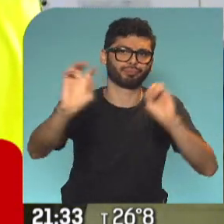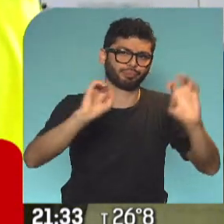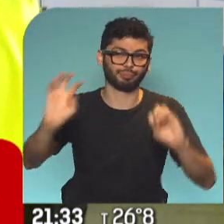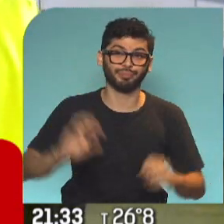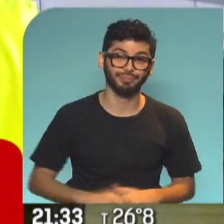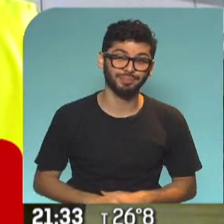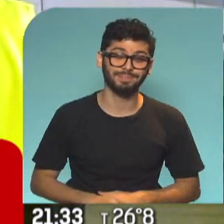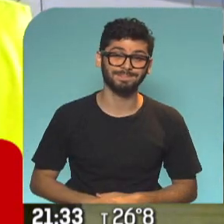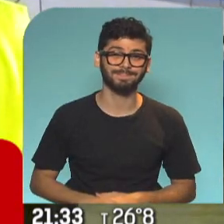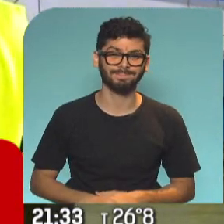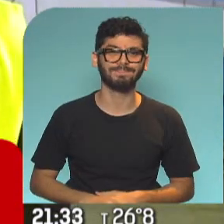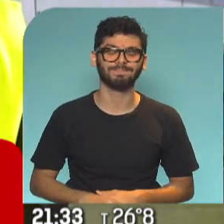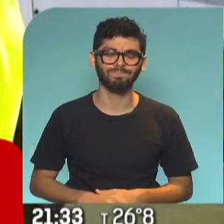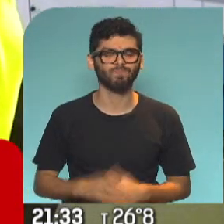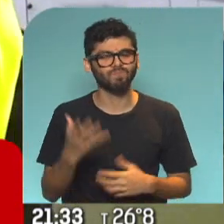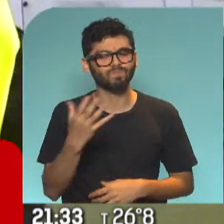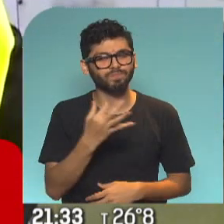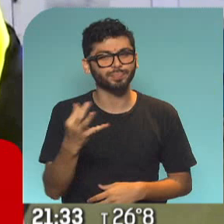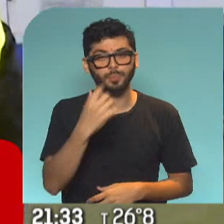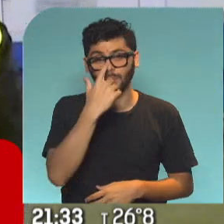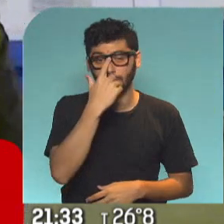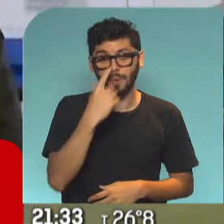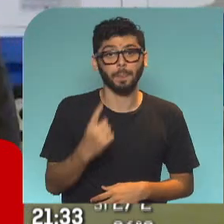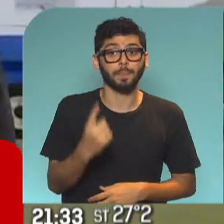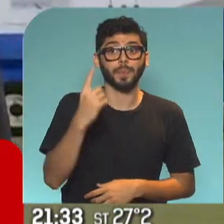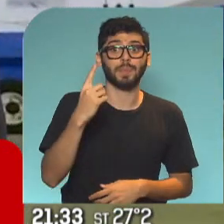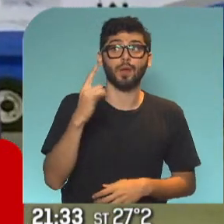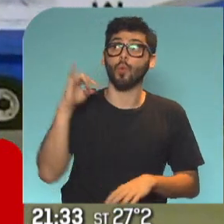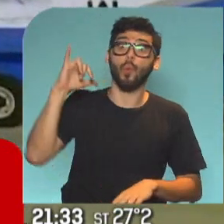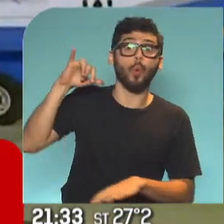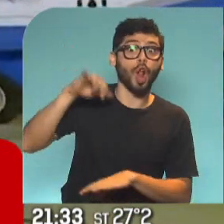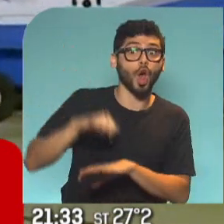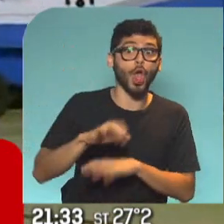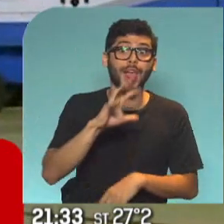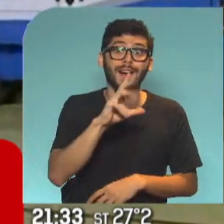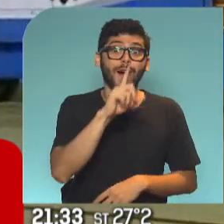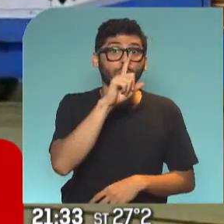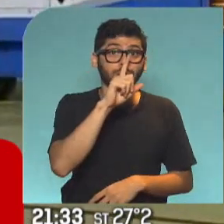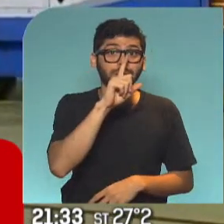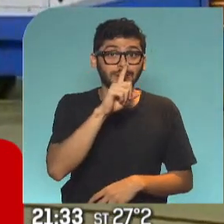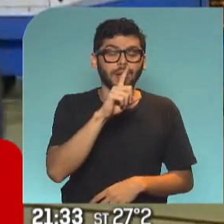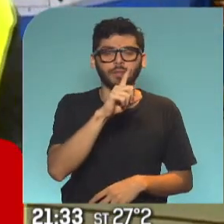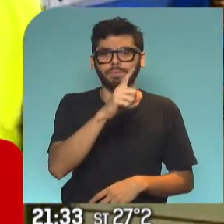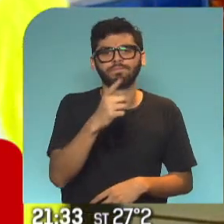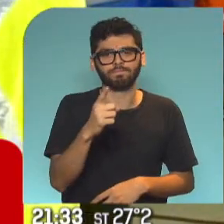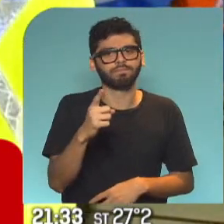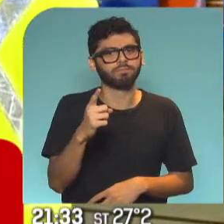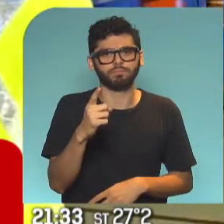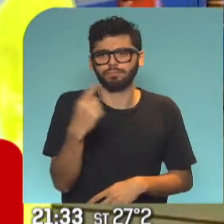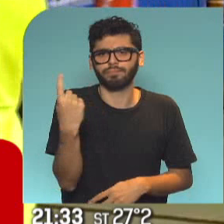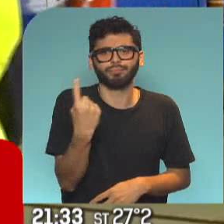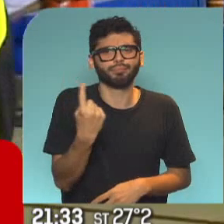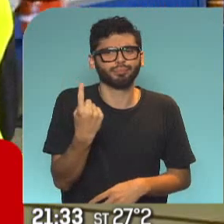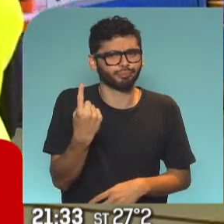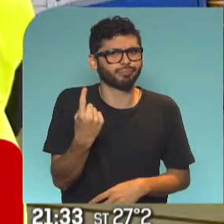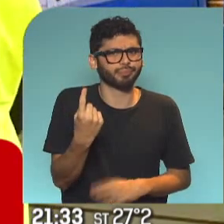Sí, el primer vuelo que llegó desde Rusia con las Sputnik, ya enseguida veíamos de